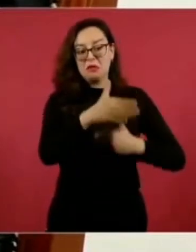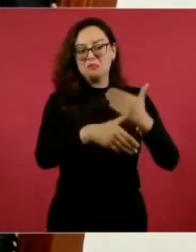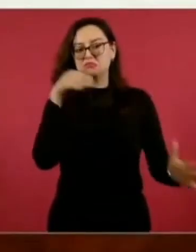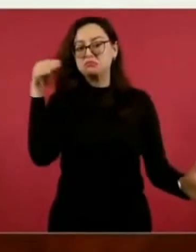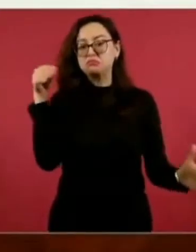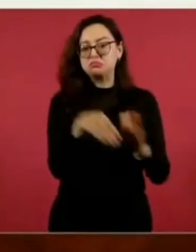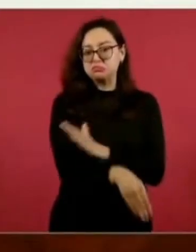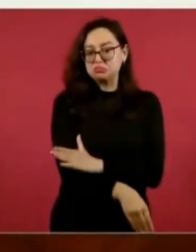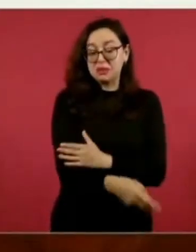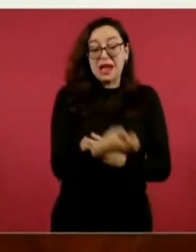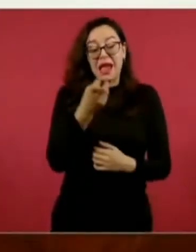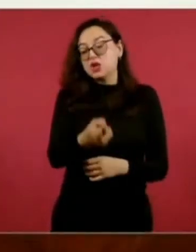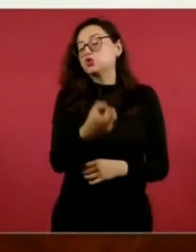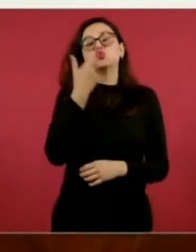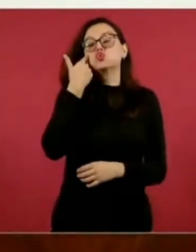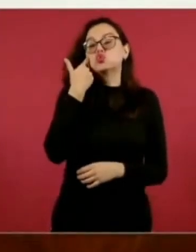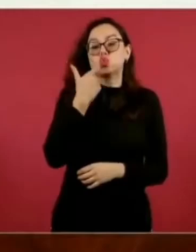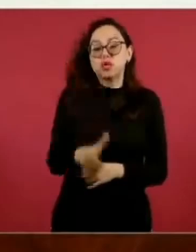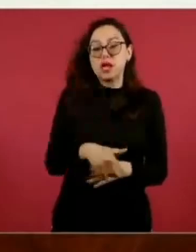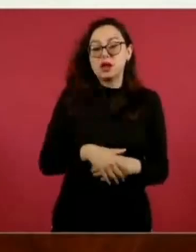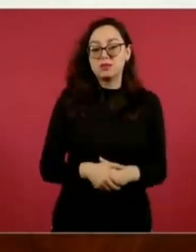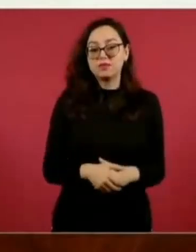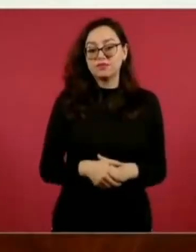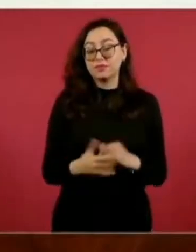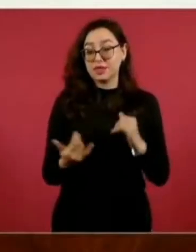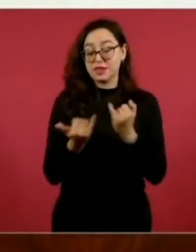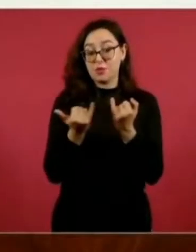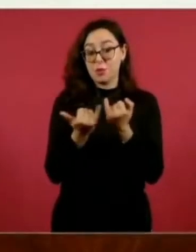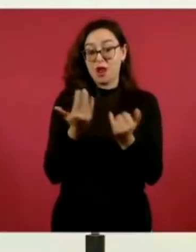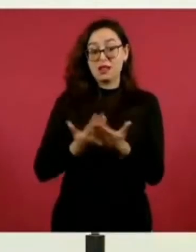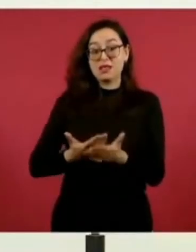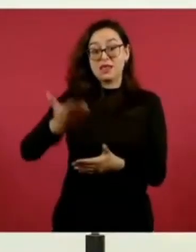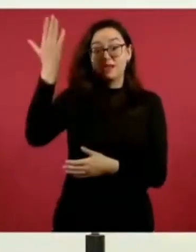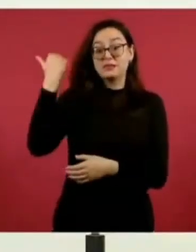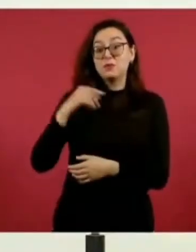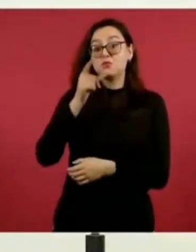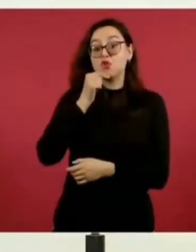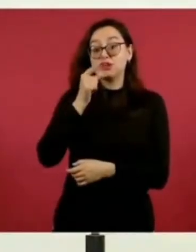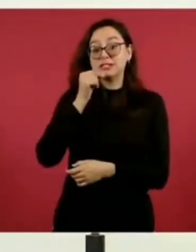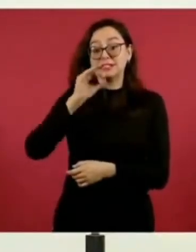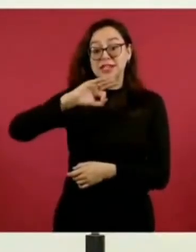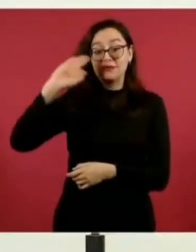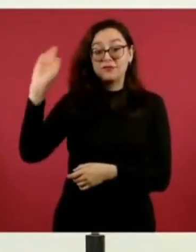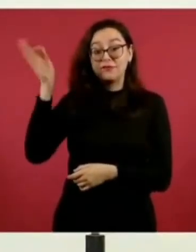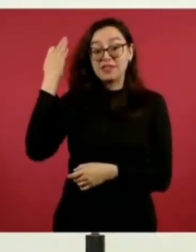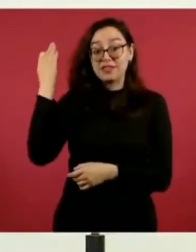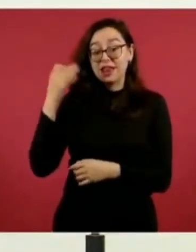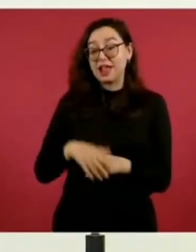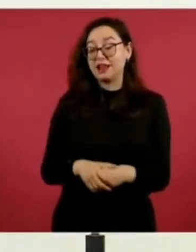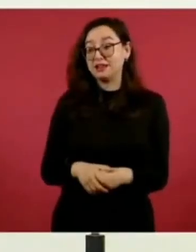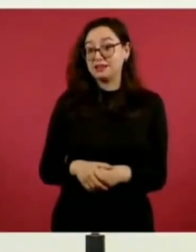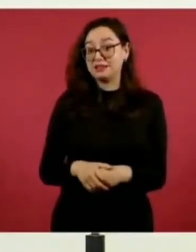Entró al CISEN, al Centro de Espionaje,